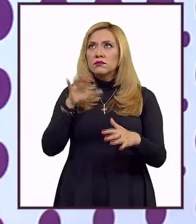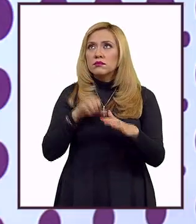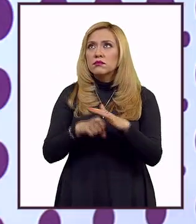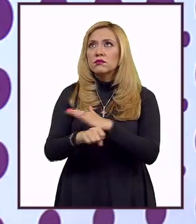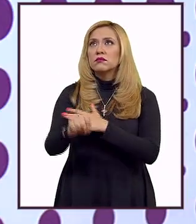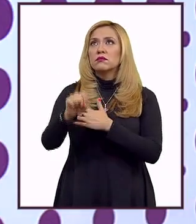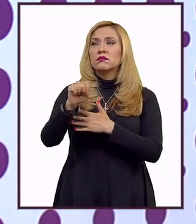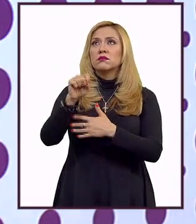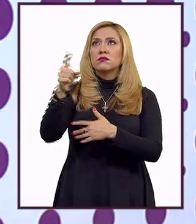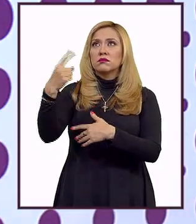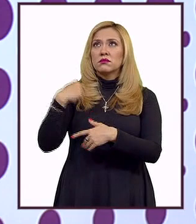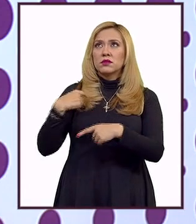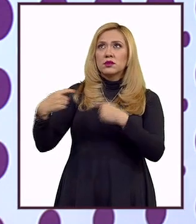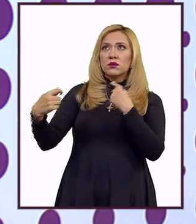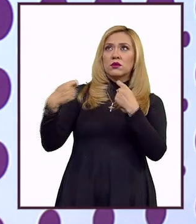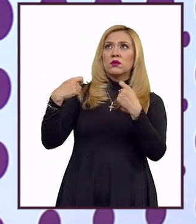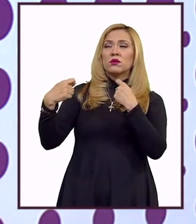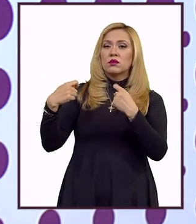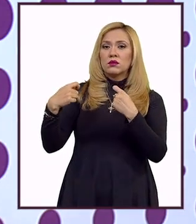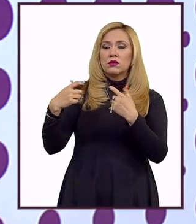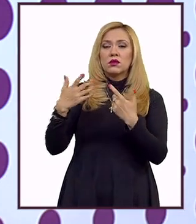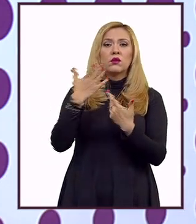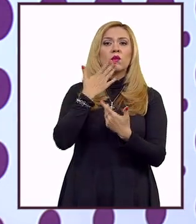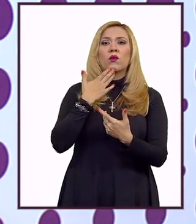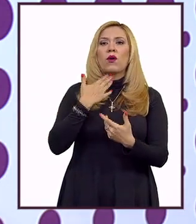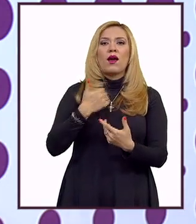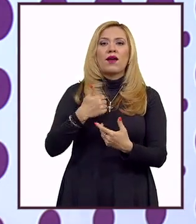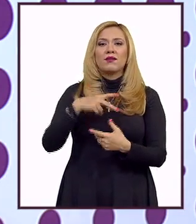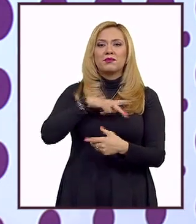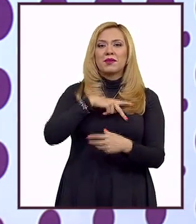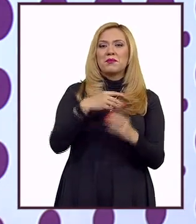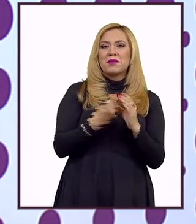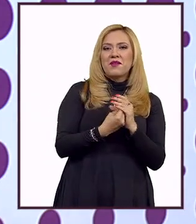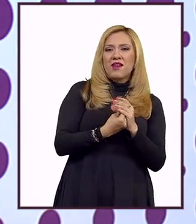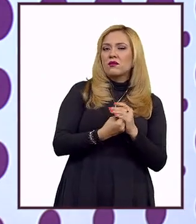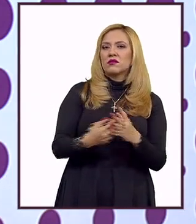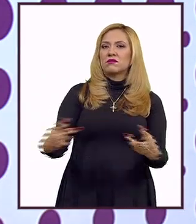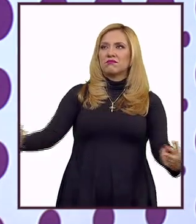de control, en donde se carece de intimidad, en donde cualquier